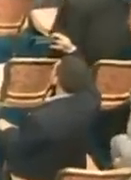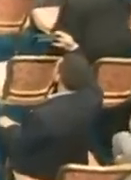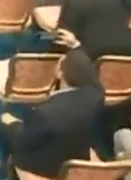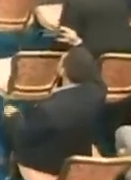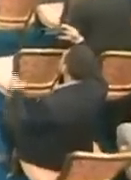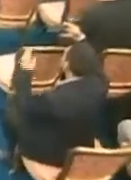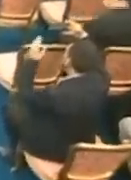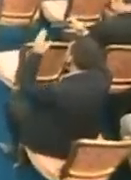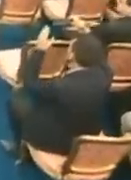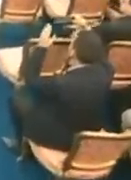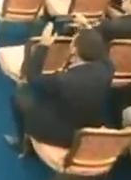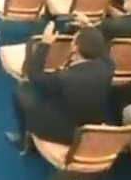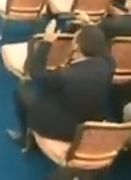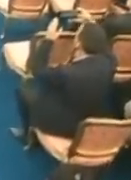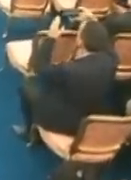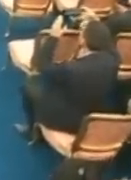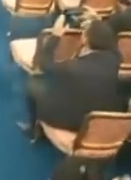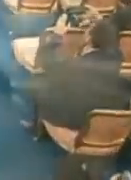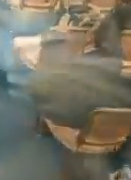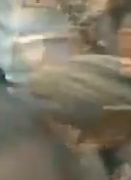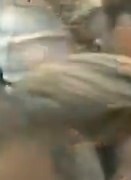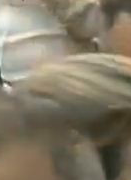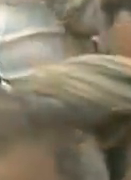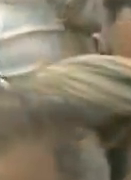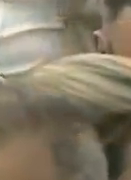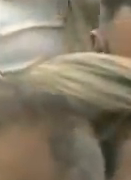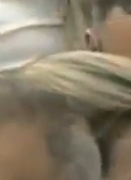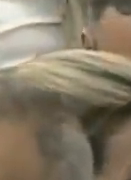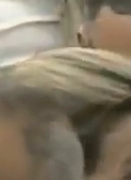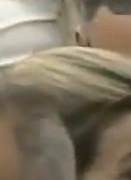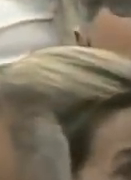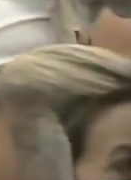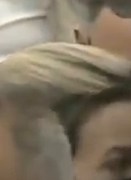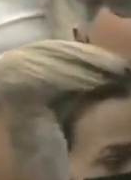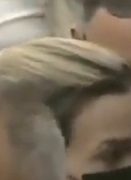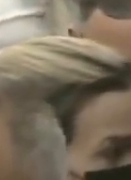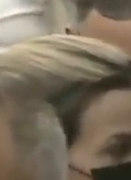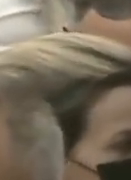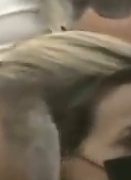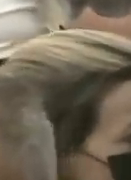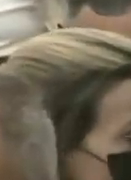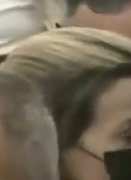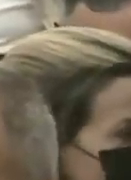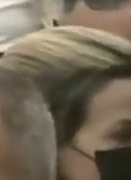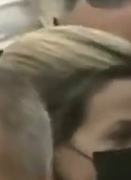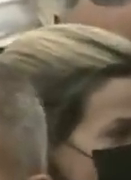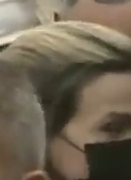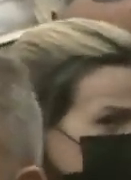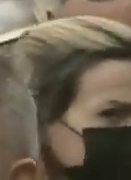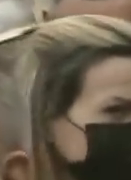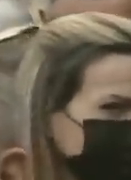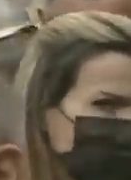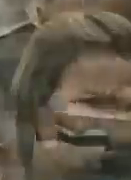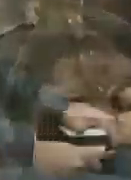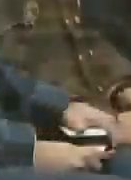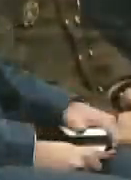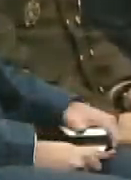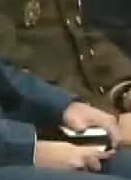Venezuela, ciudadano Nicolás Maduro Moros, y de la República de Colombia, excelentísimo señor Gustavo Petro Urrego.